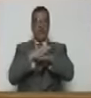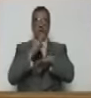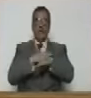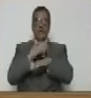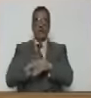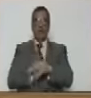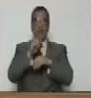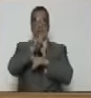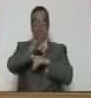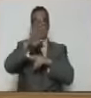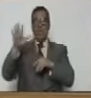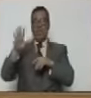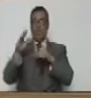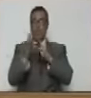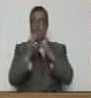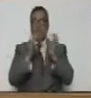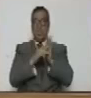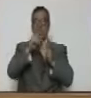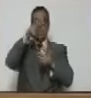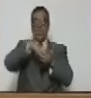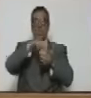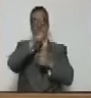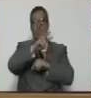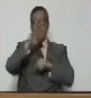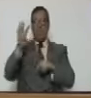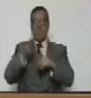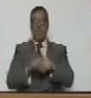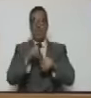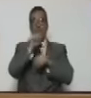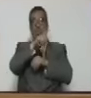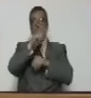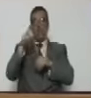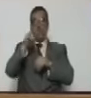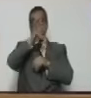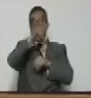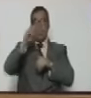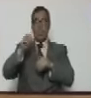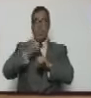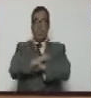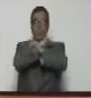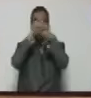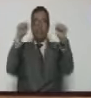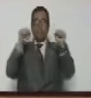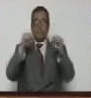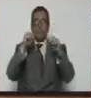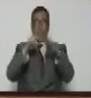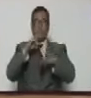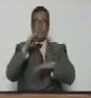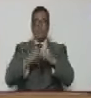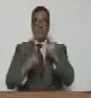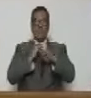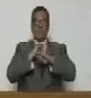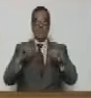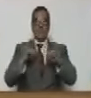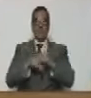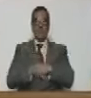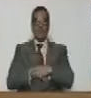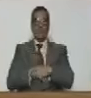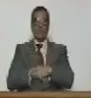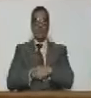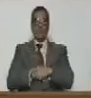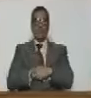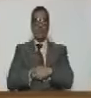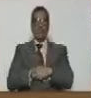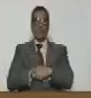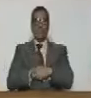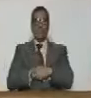jueves 25 de abril de 2024 a las 11:30 de la mañana. Se levanta la sesión.